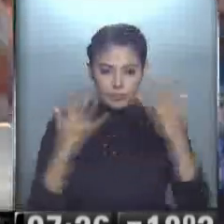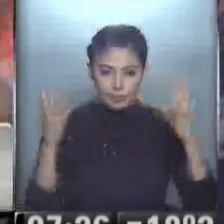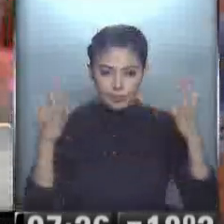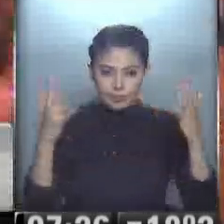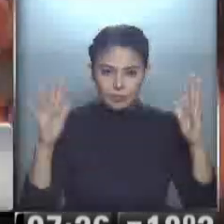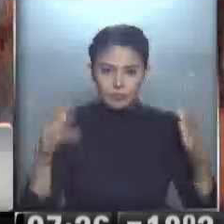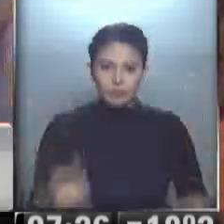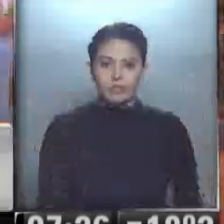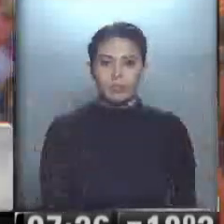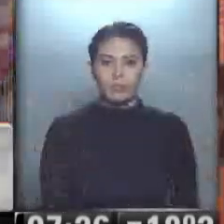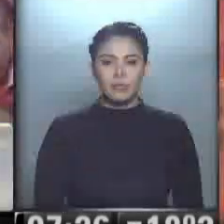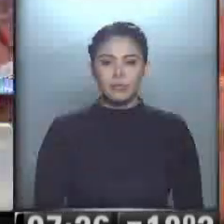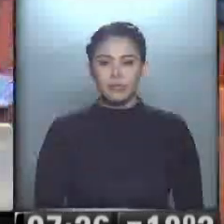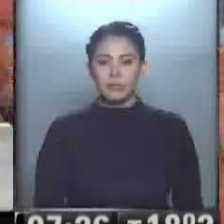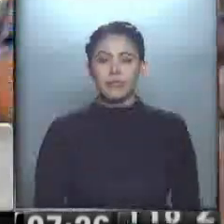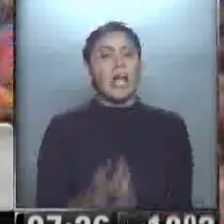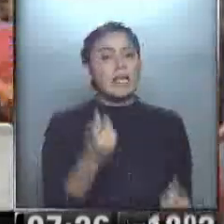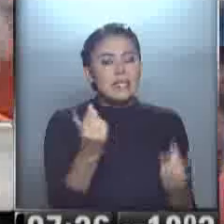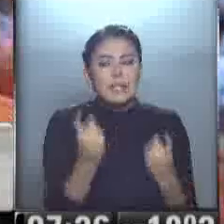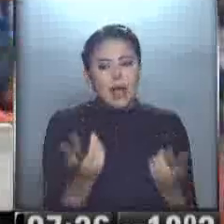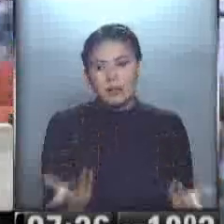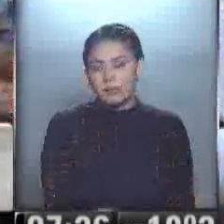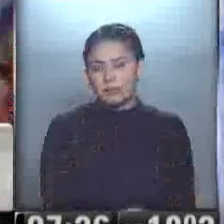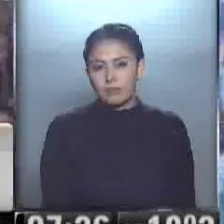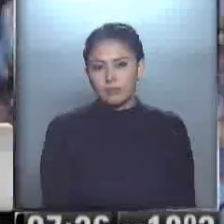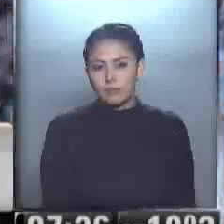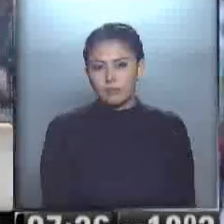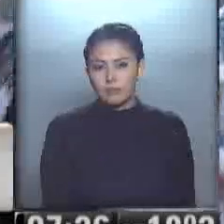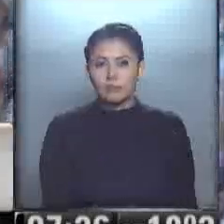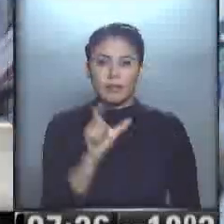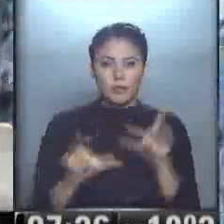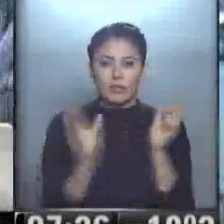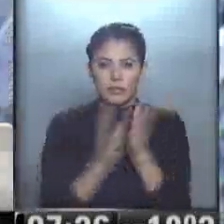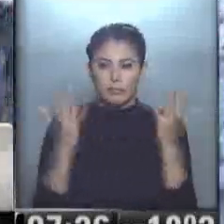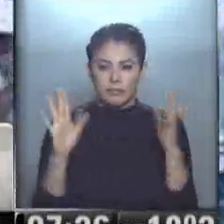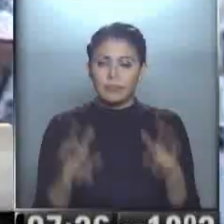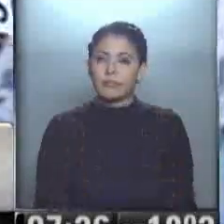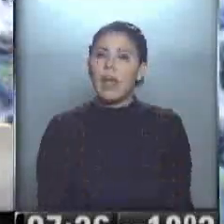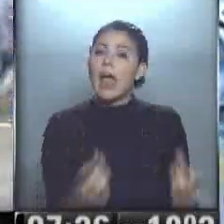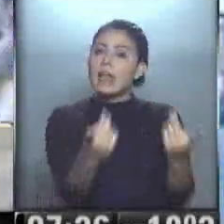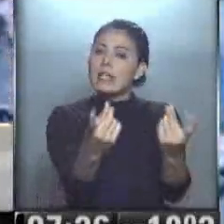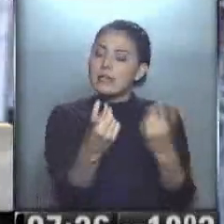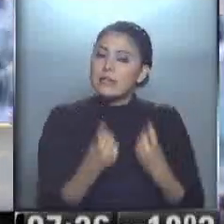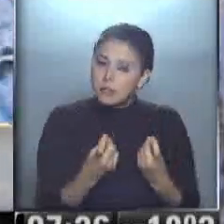todas es necesario es